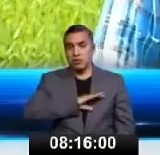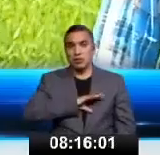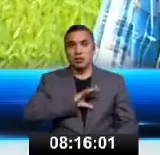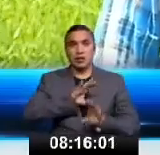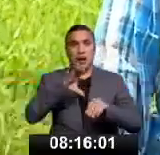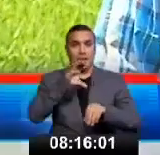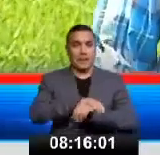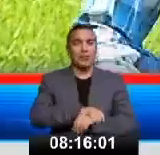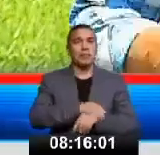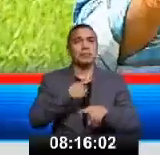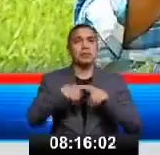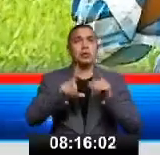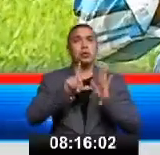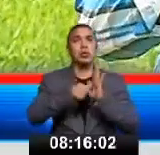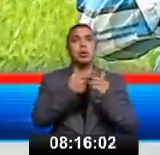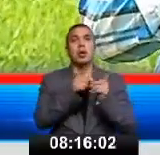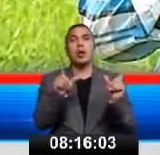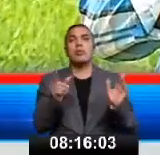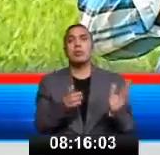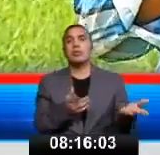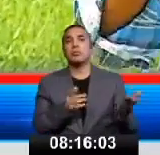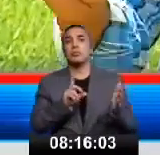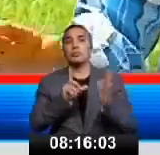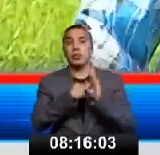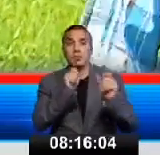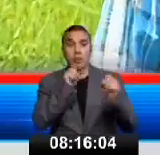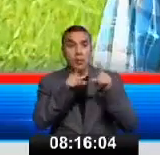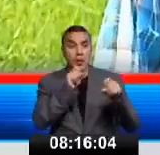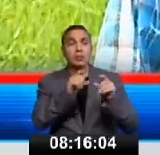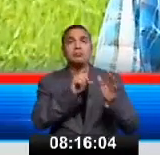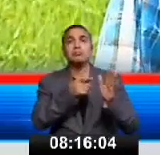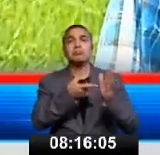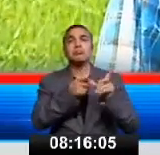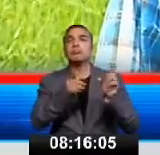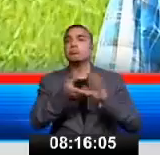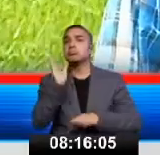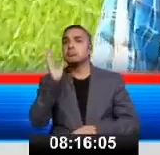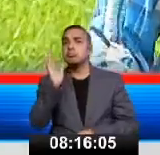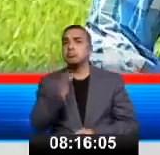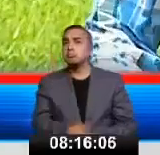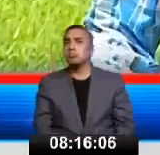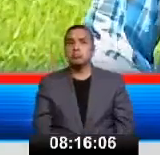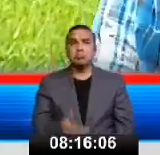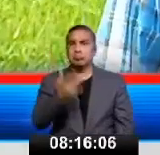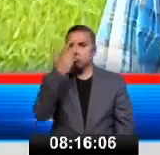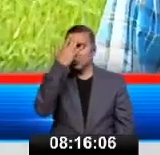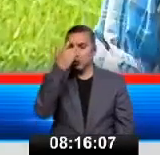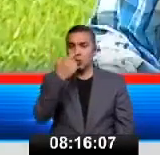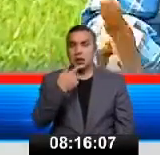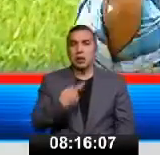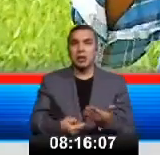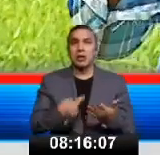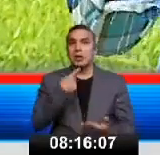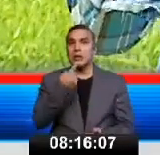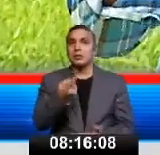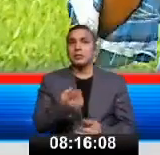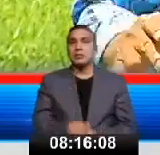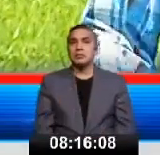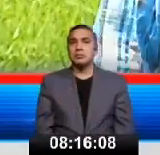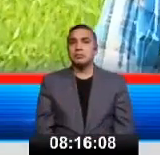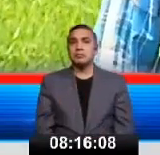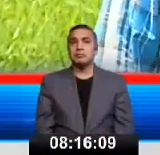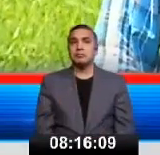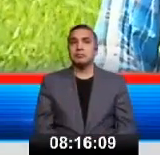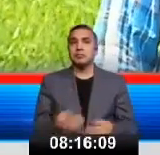soltaron. Luego que lo interrogaron, lo soltaron nomás, porque creo que les había quedado el pago, pero hasta la vez